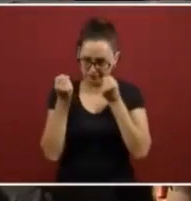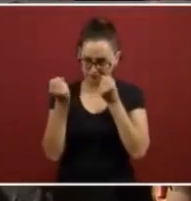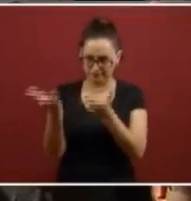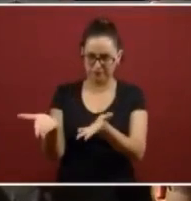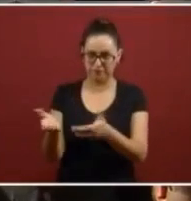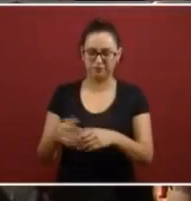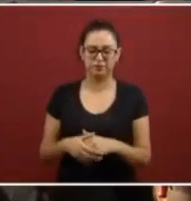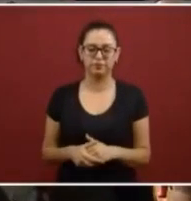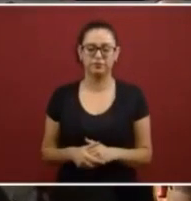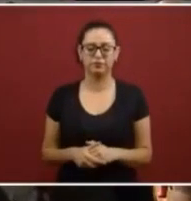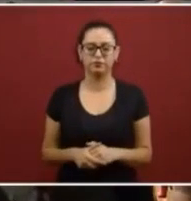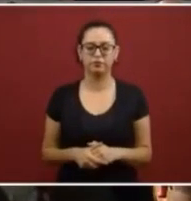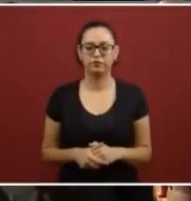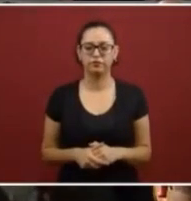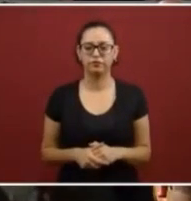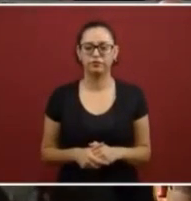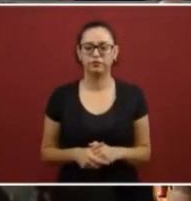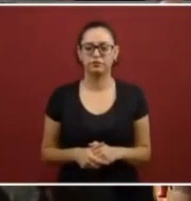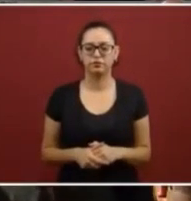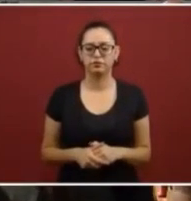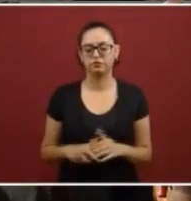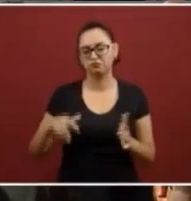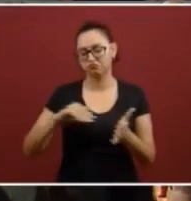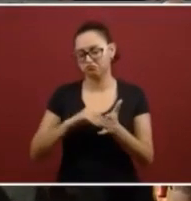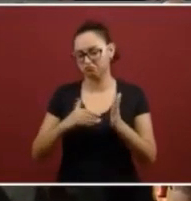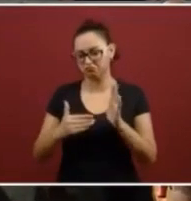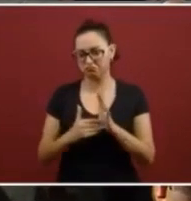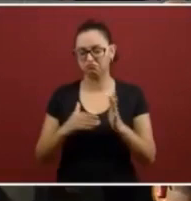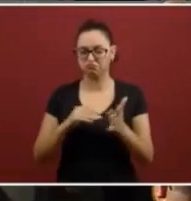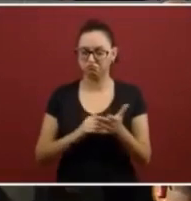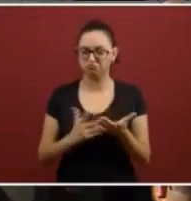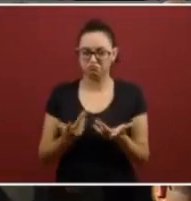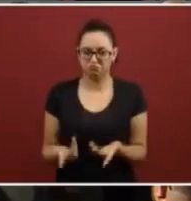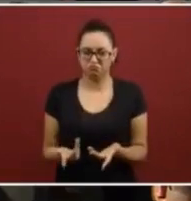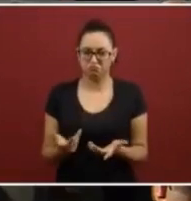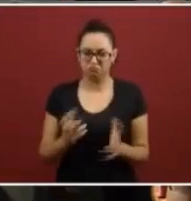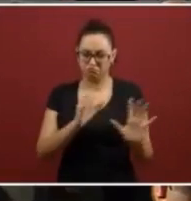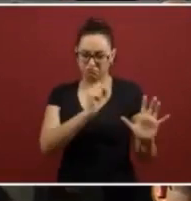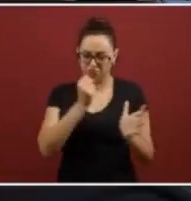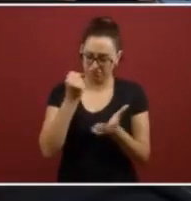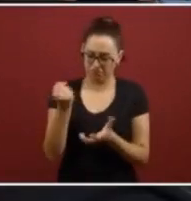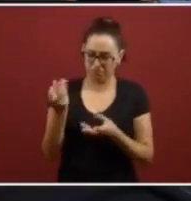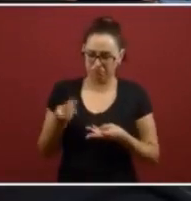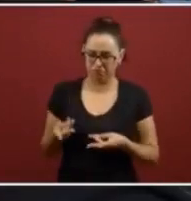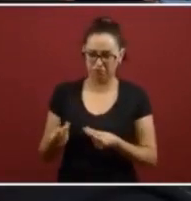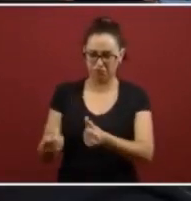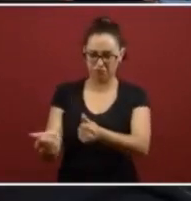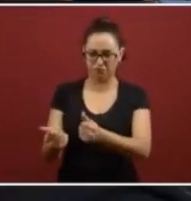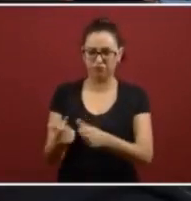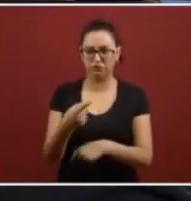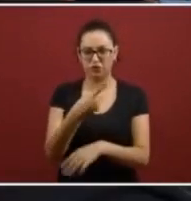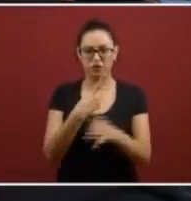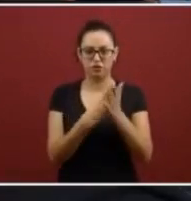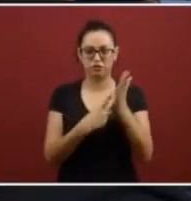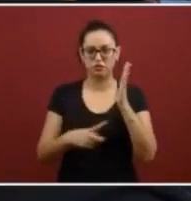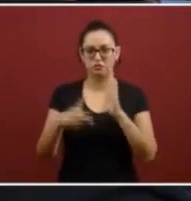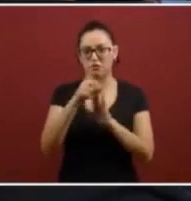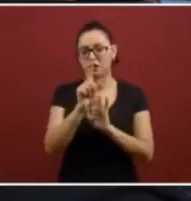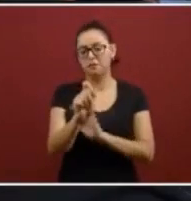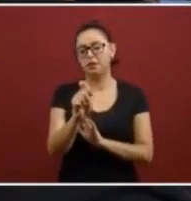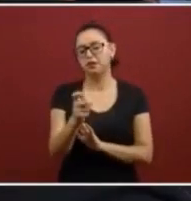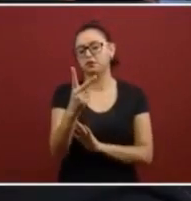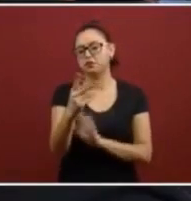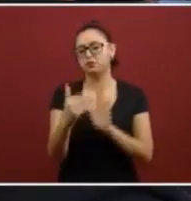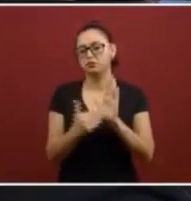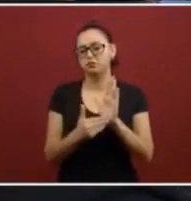en este caso sería para el Consejo, con la estrategia para las I don't know, elecciones. somehow Este illegal. departamento, pues ustedes lo pueden ver, son 22 So you millones can